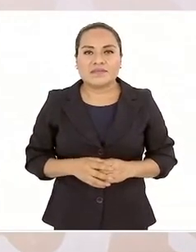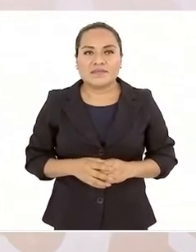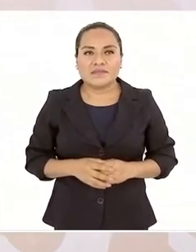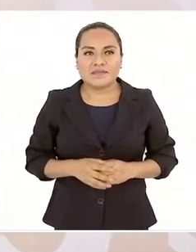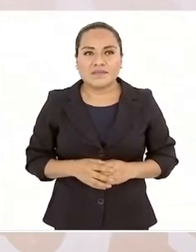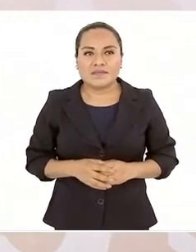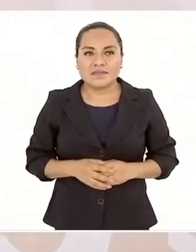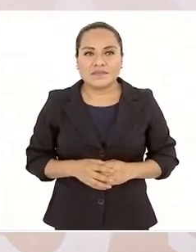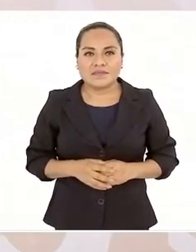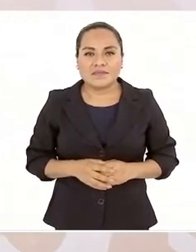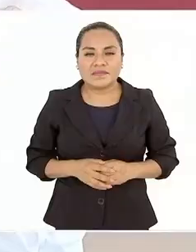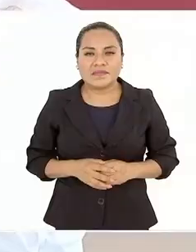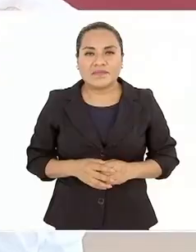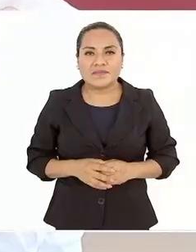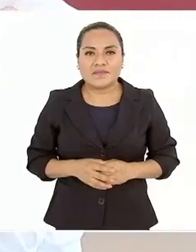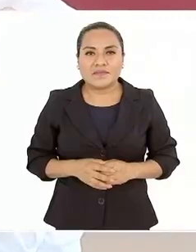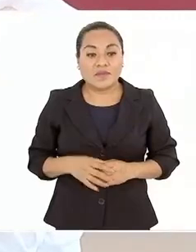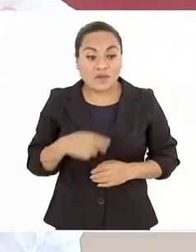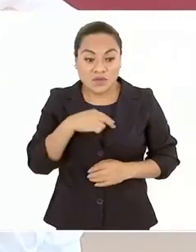frenar,